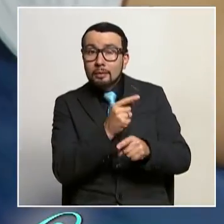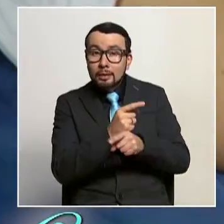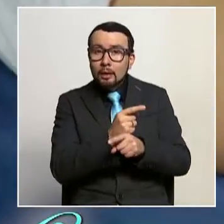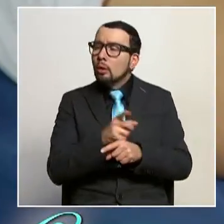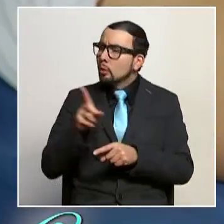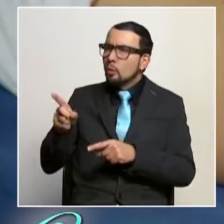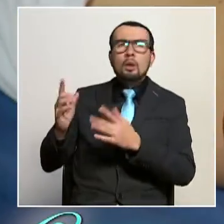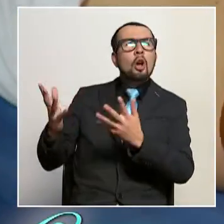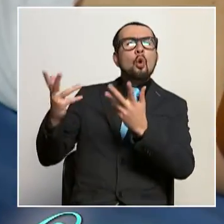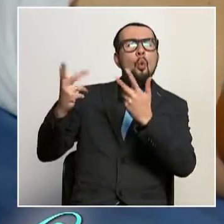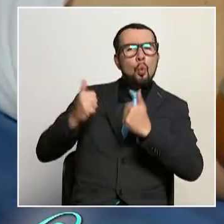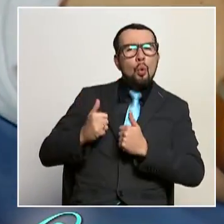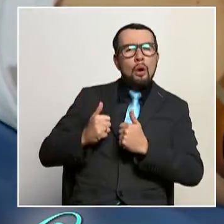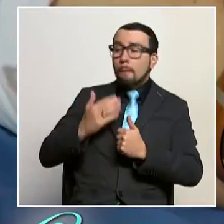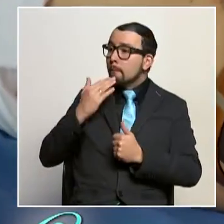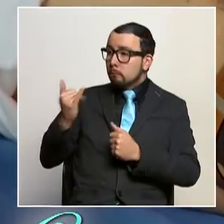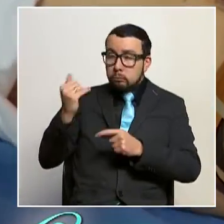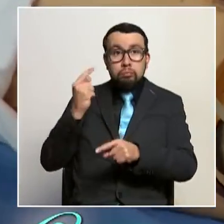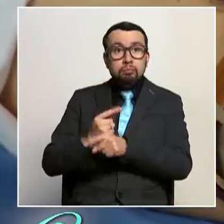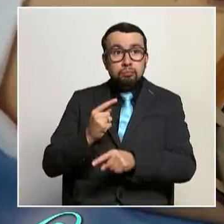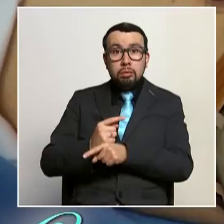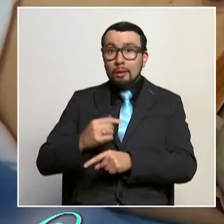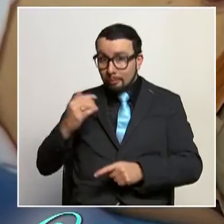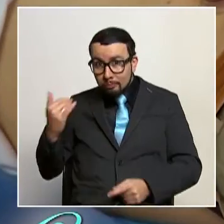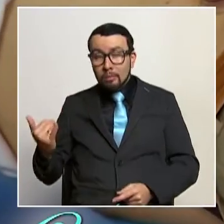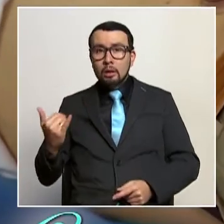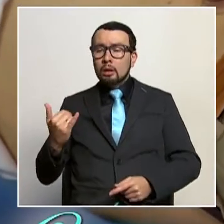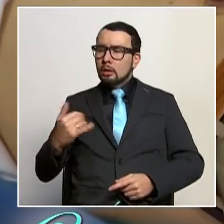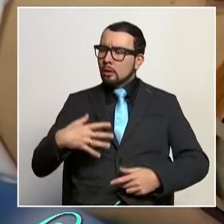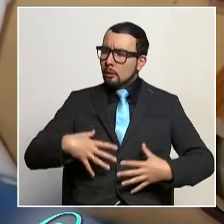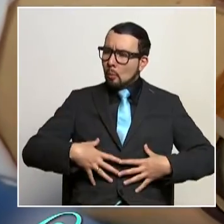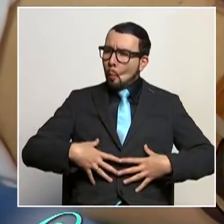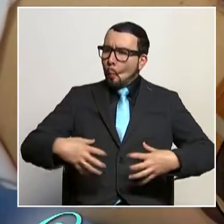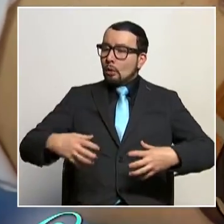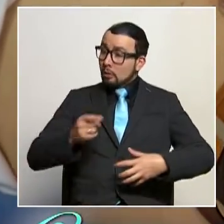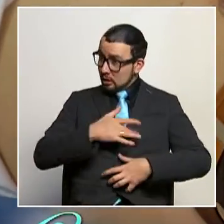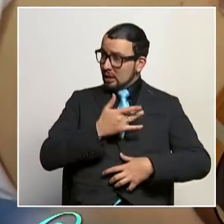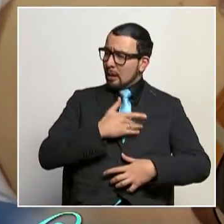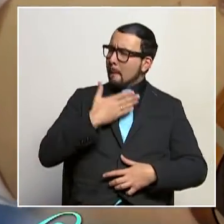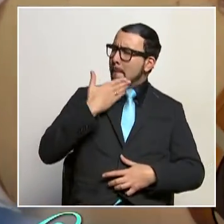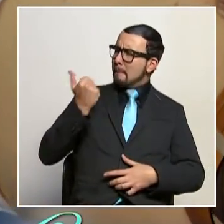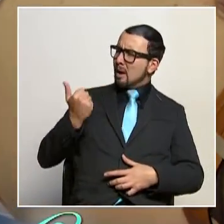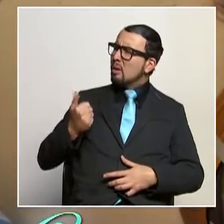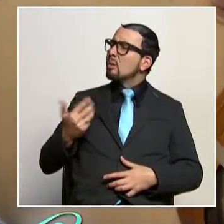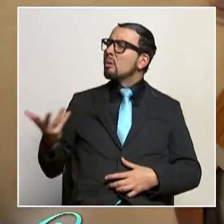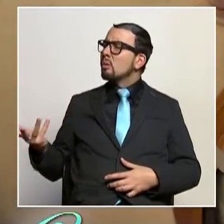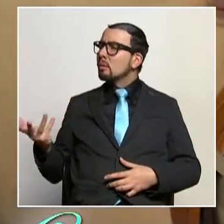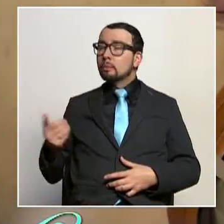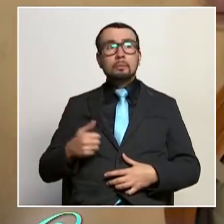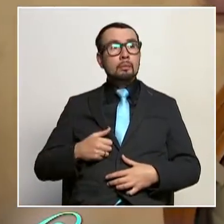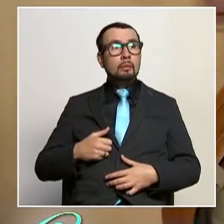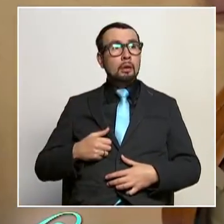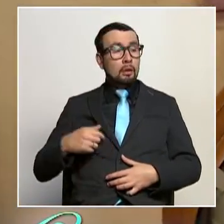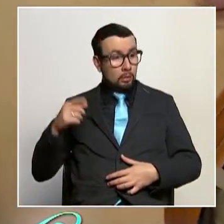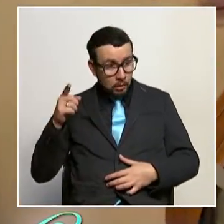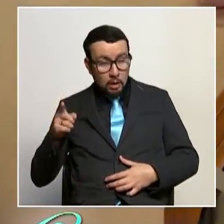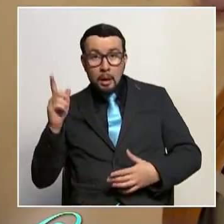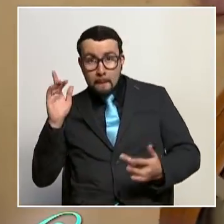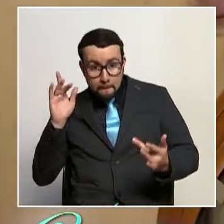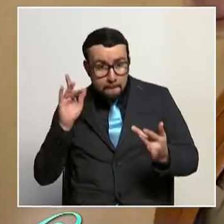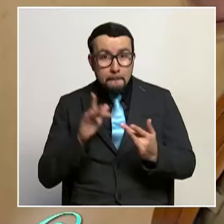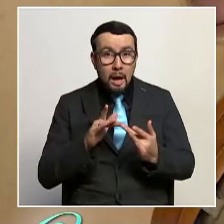nos cuenta, en el momento en que se le colocan estas ventosas, ¿siente mejoría? El momento que los colocan,